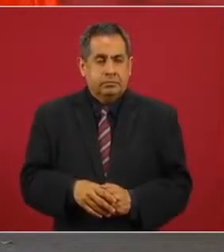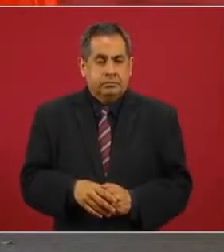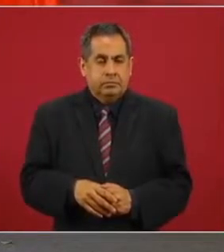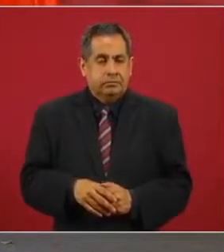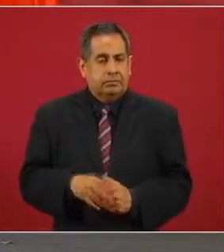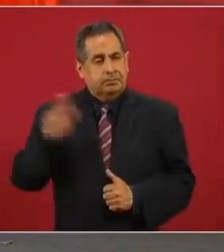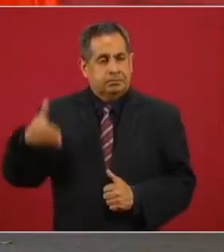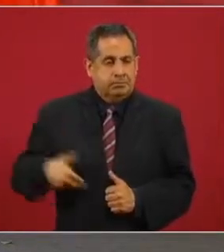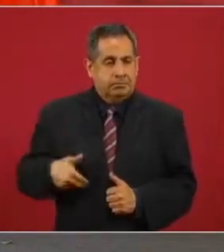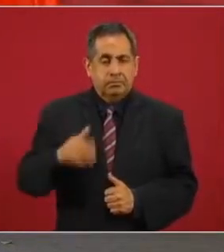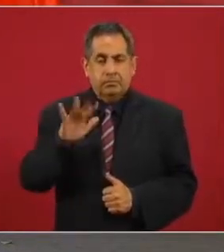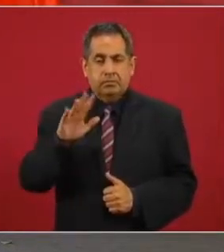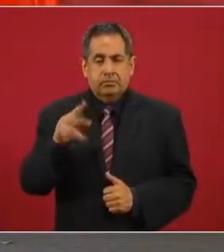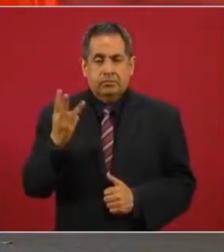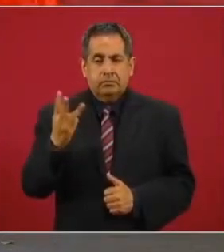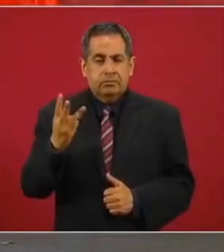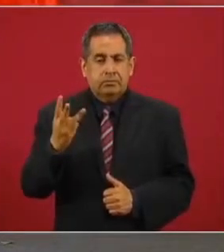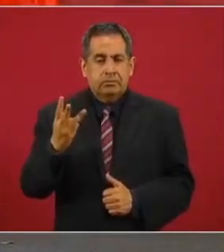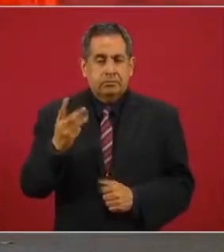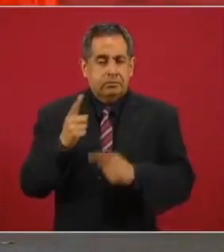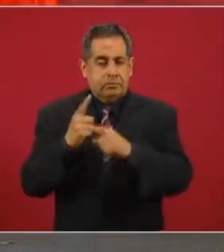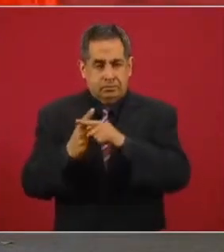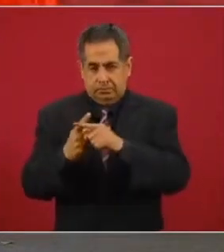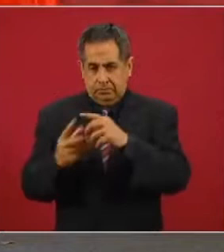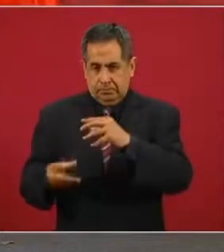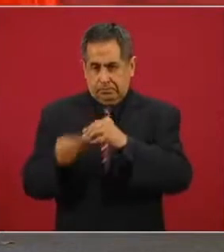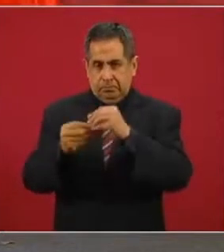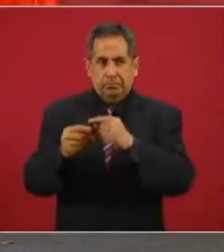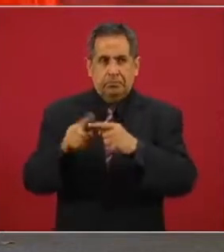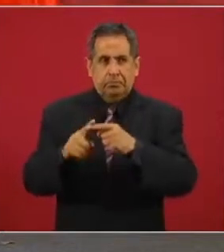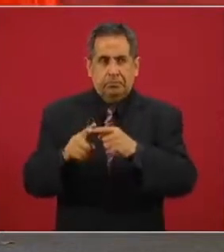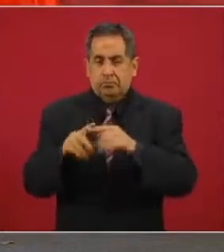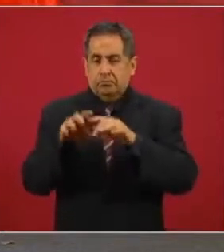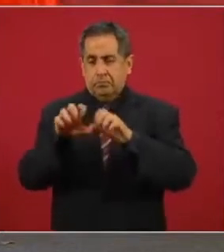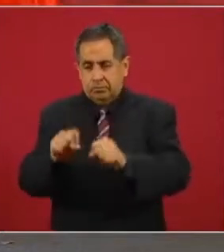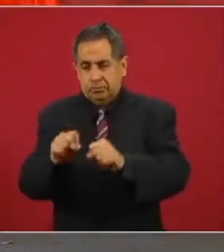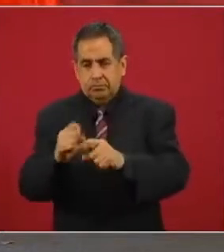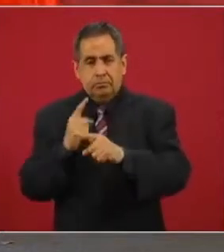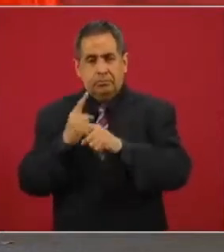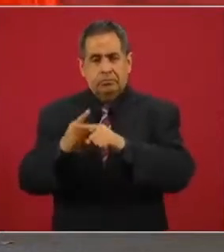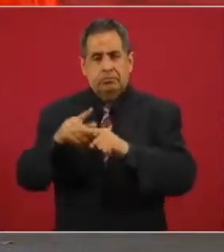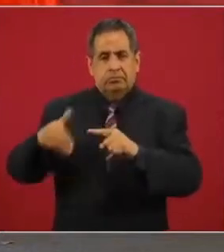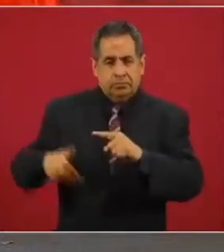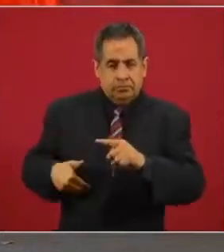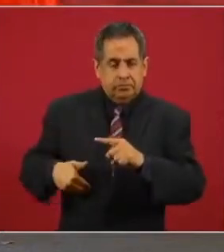269. Heridos, 53. Sumen detenidos y heridos.